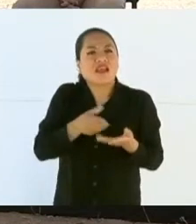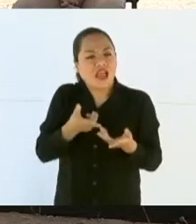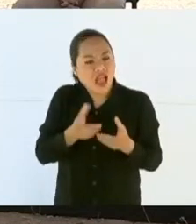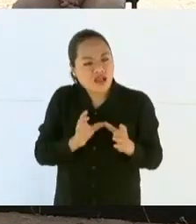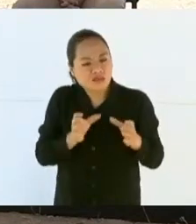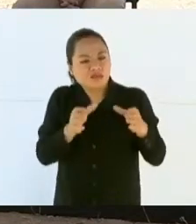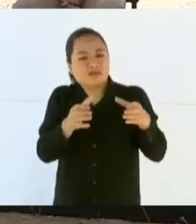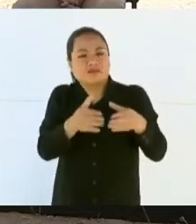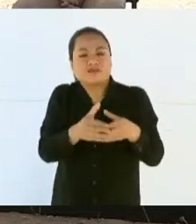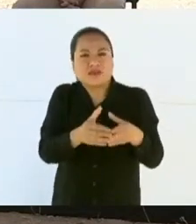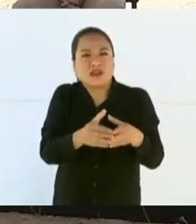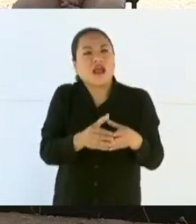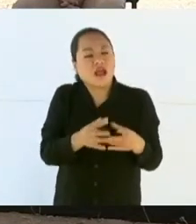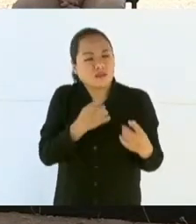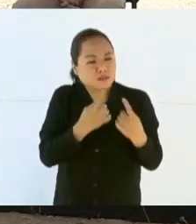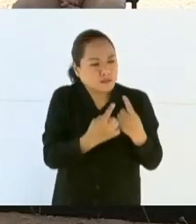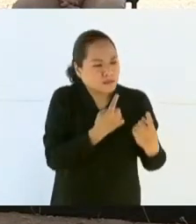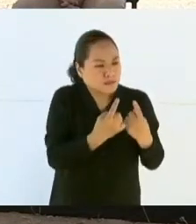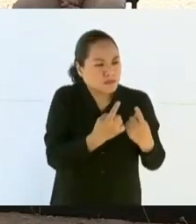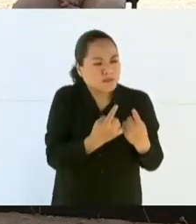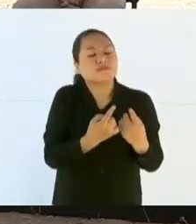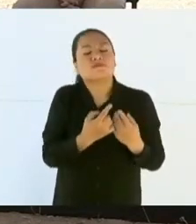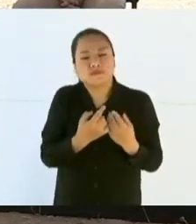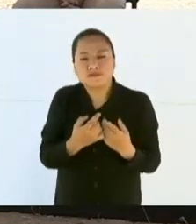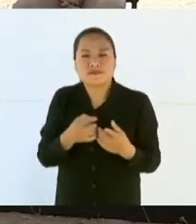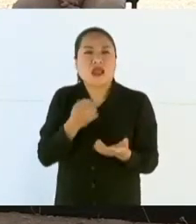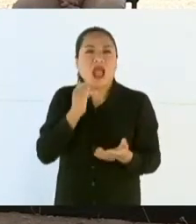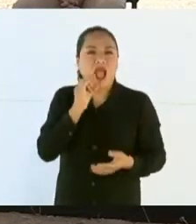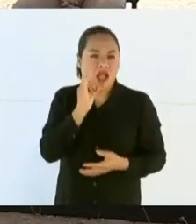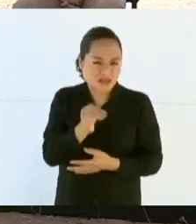de los pueblos de Oaxaca. No,